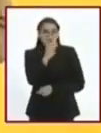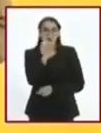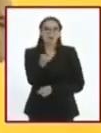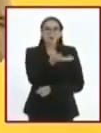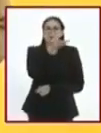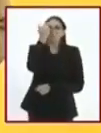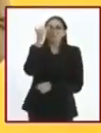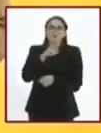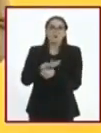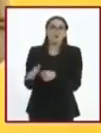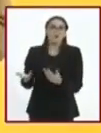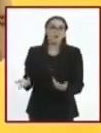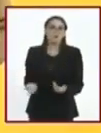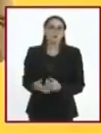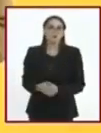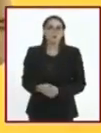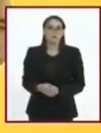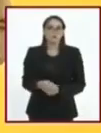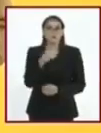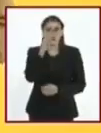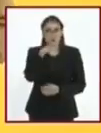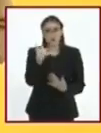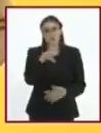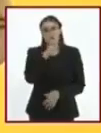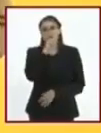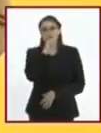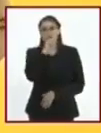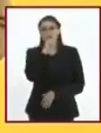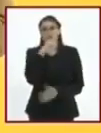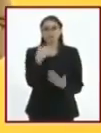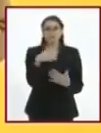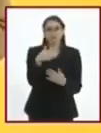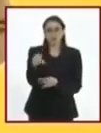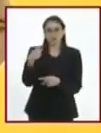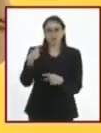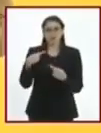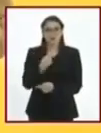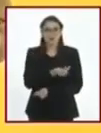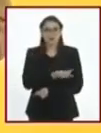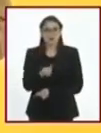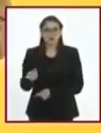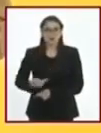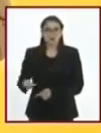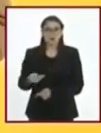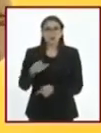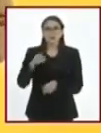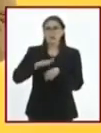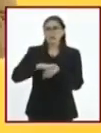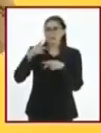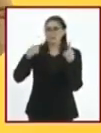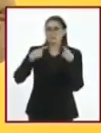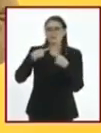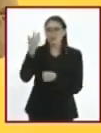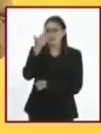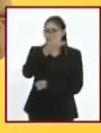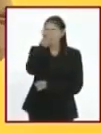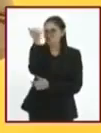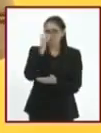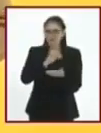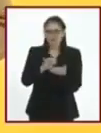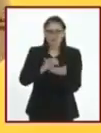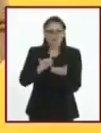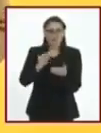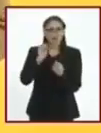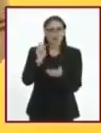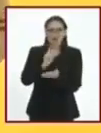preocupante, pues además de ser los más pobres, tienen los mayores índices de analfabetismo. Y si combinamos esto con